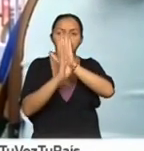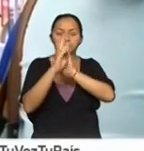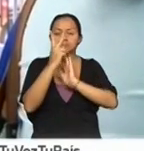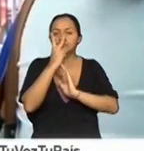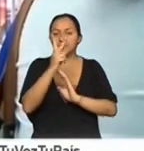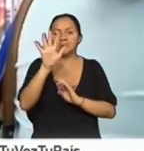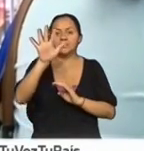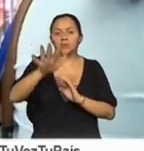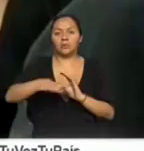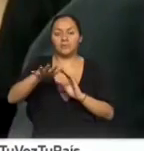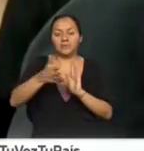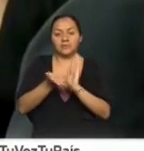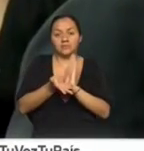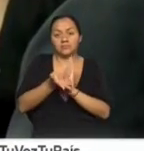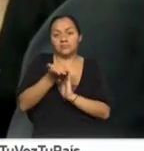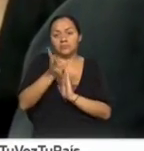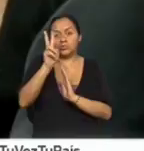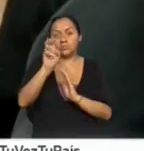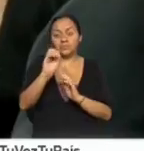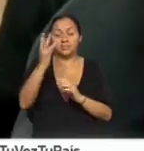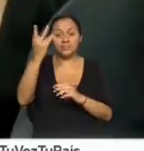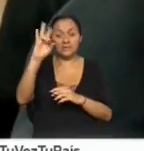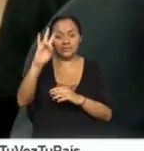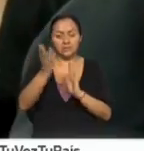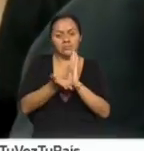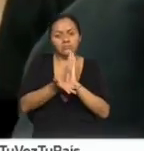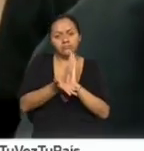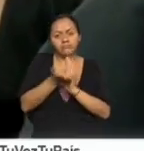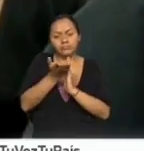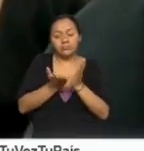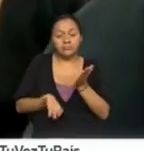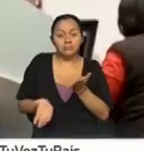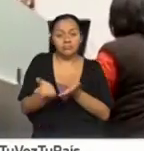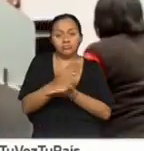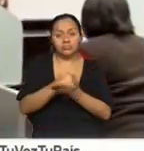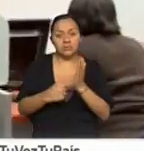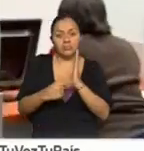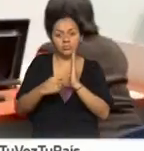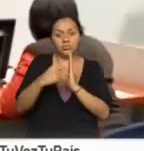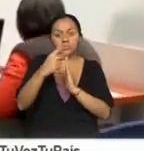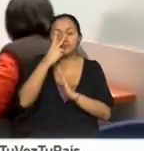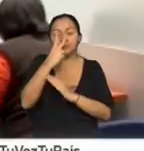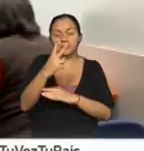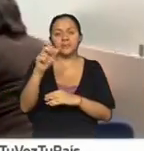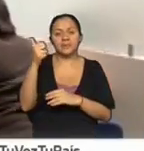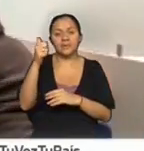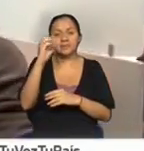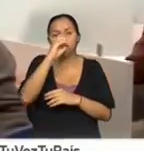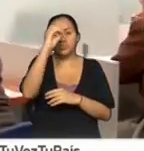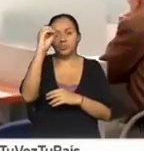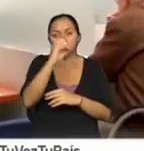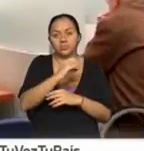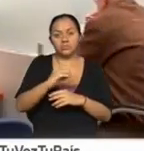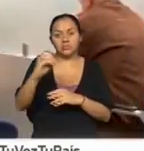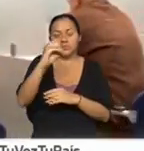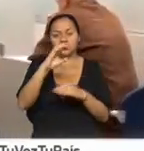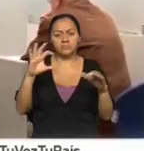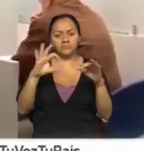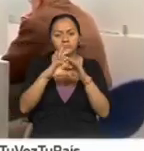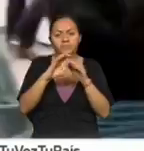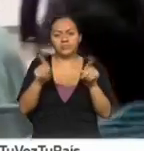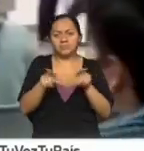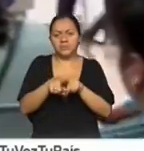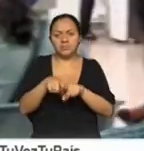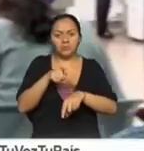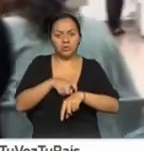primeros cinco meses de 2017 el incremento de la recaudación tributaria es un 10 por ciento en relación al mismo periodo de